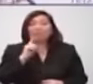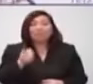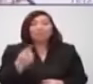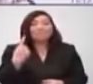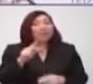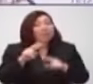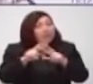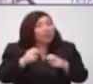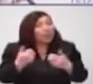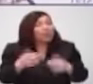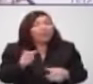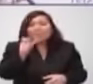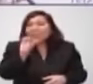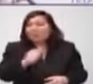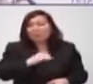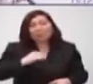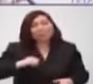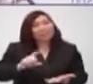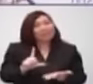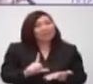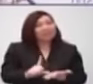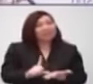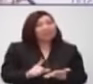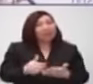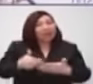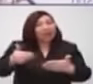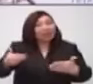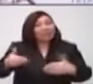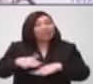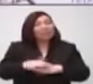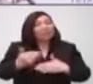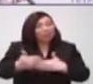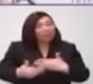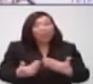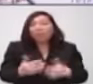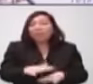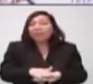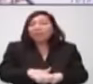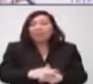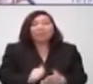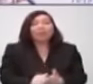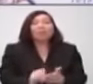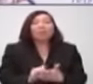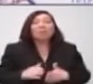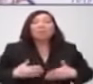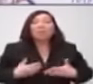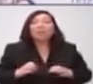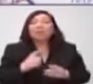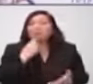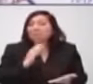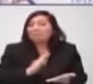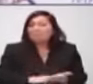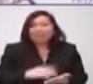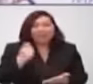para investigar a cualquier funcionario de la Municipalidad de Lima de la anterior gestión, de esta gestión o de cualquier gestión que pudiese haber hecho algo mal.